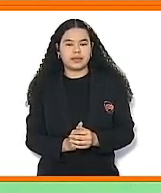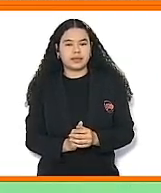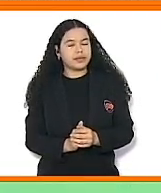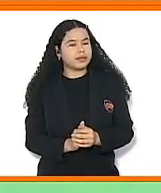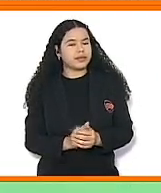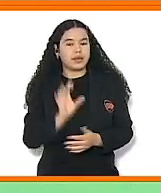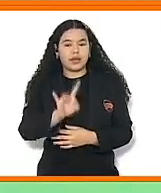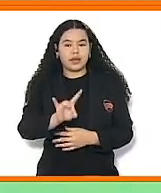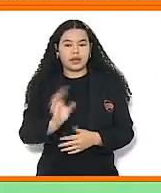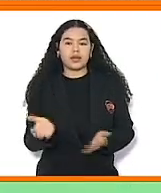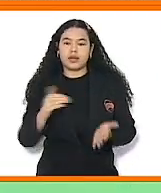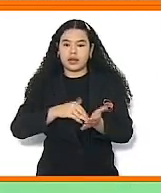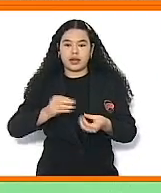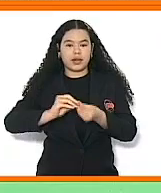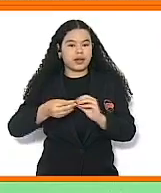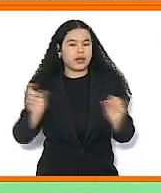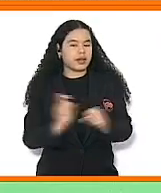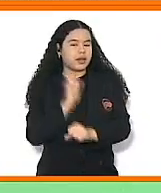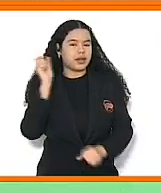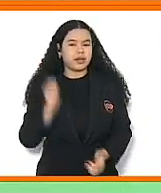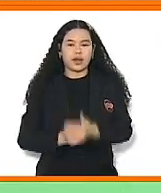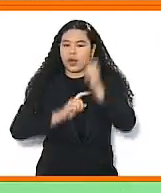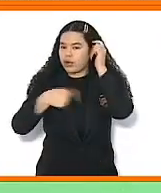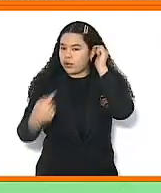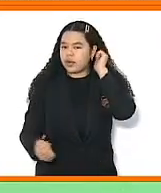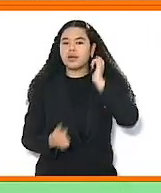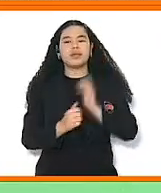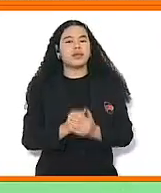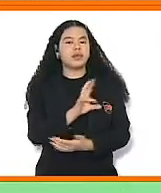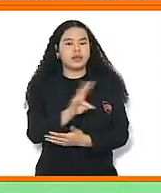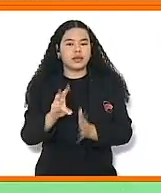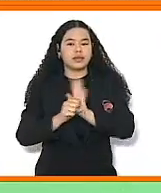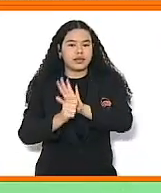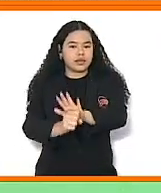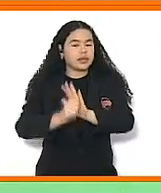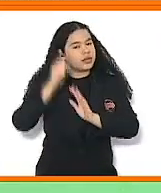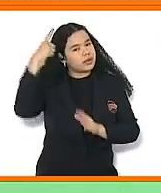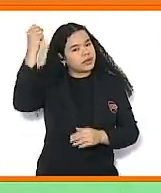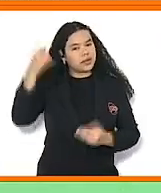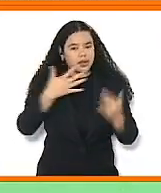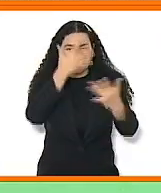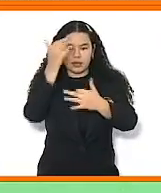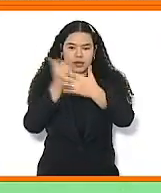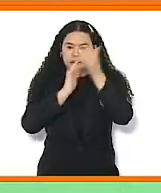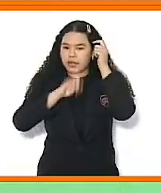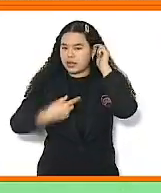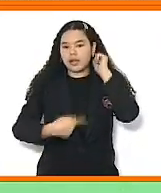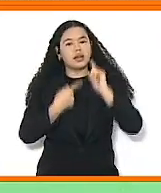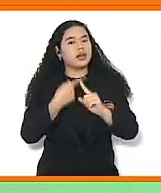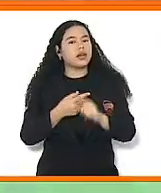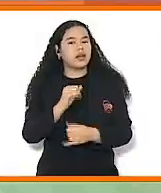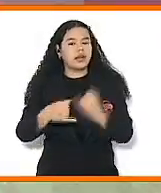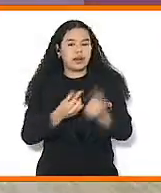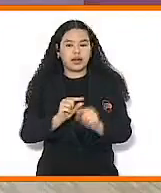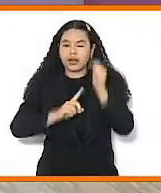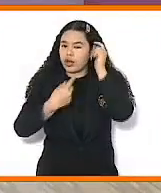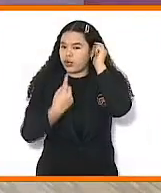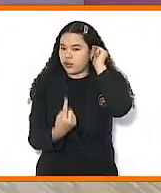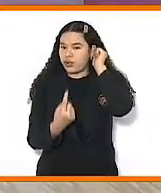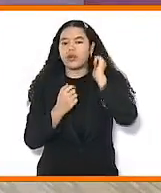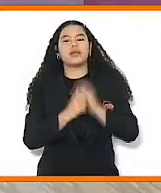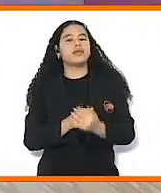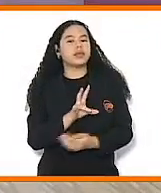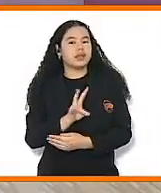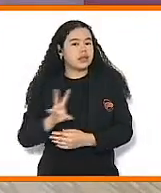el 8. Número favorecido para diario es el 77 con su símbolo de sueño sumo. Para multi-X jugada gratis y para más uno,